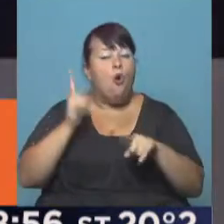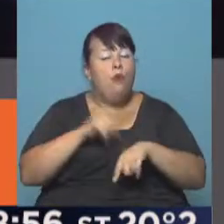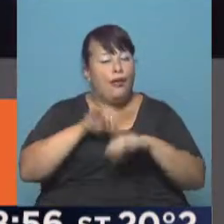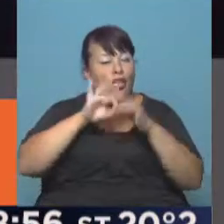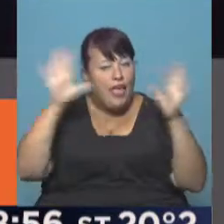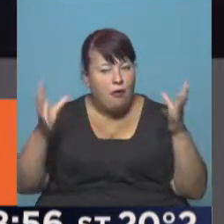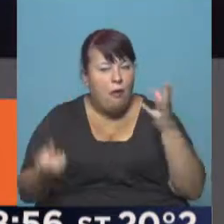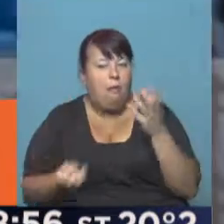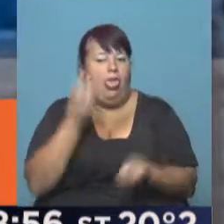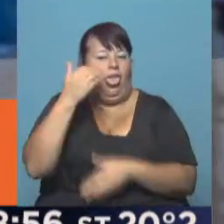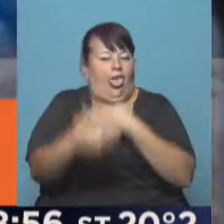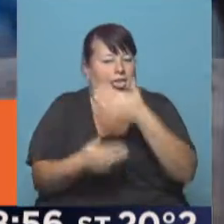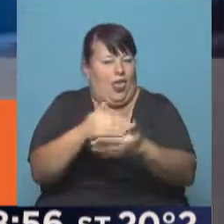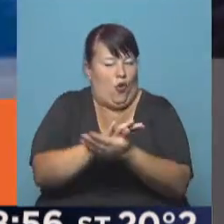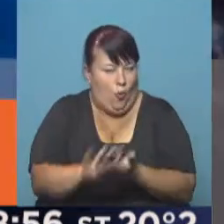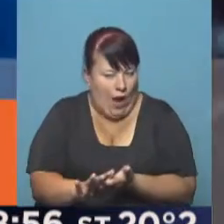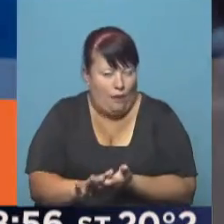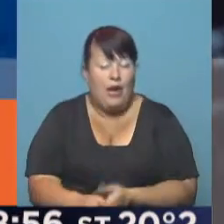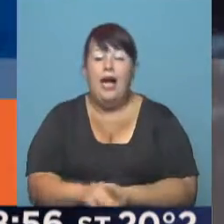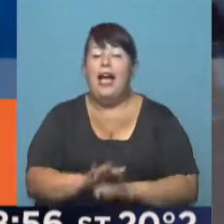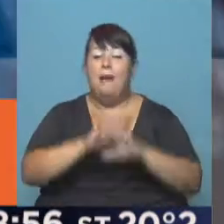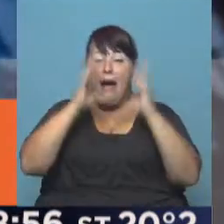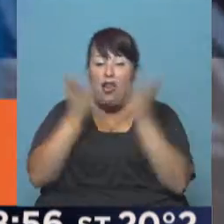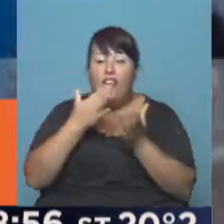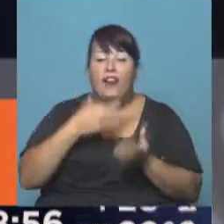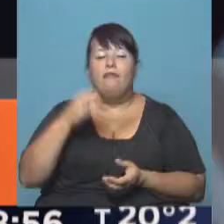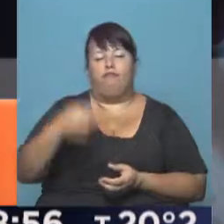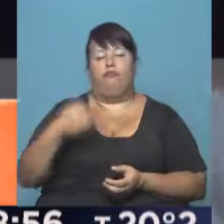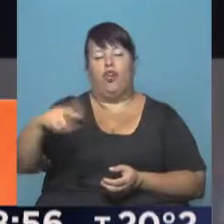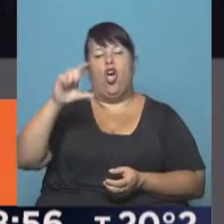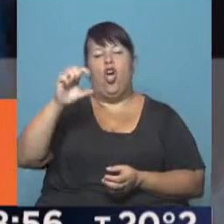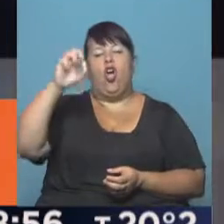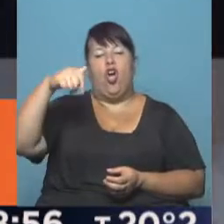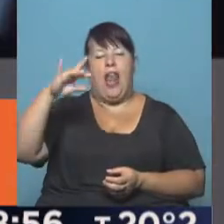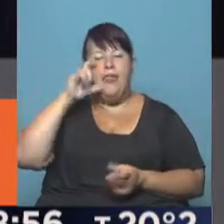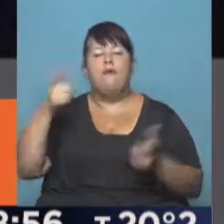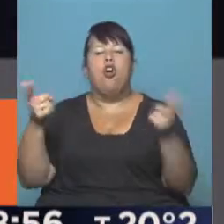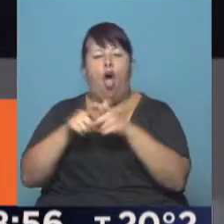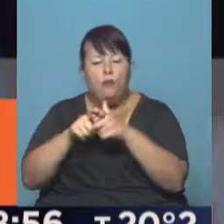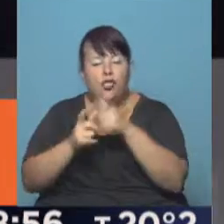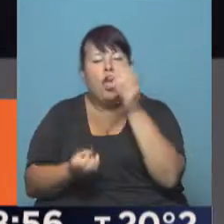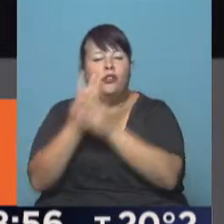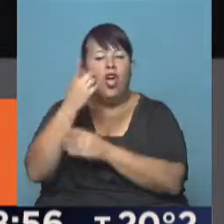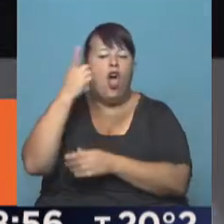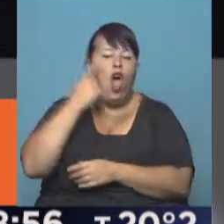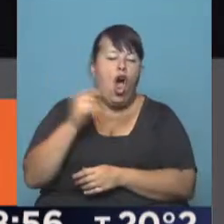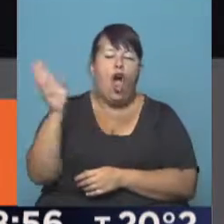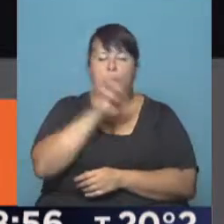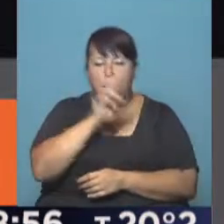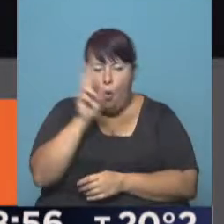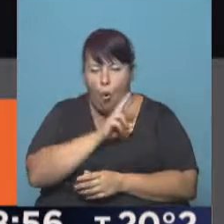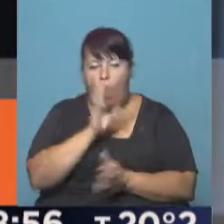que estaba dando sus primeros pasos. Para toda la verdad fue la CONADEP, que fue una comisión conformada por hombres y